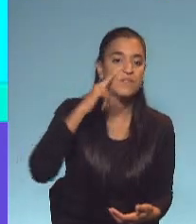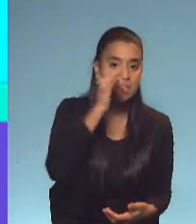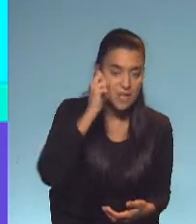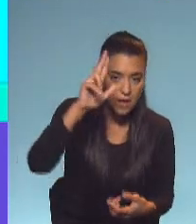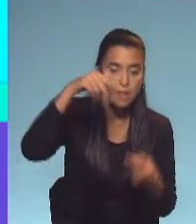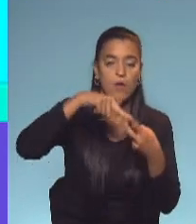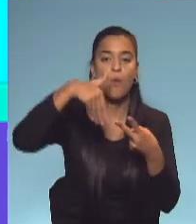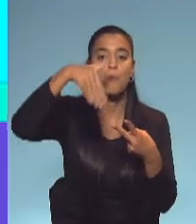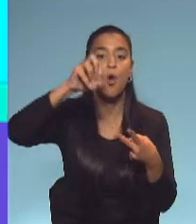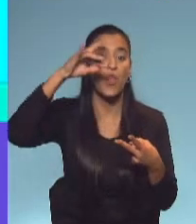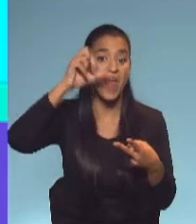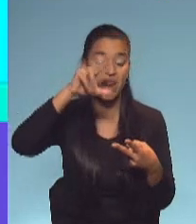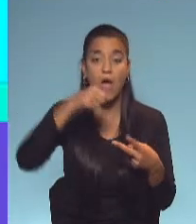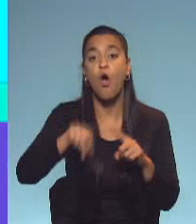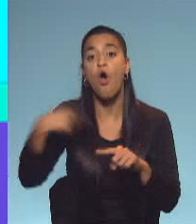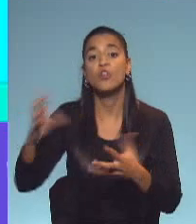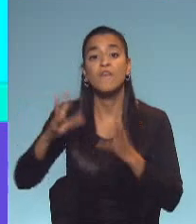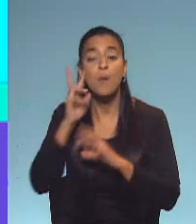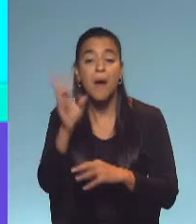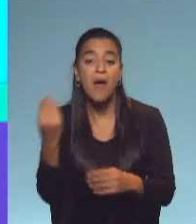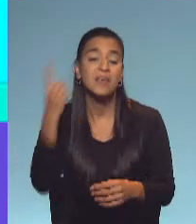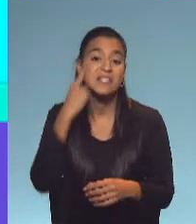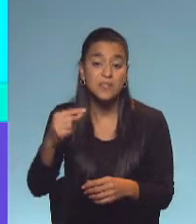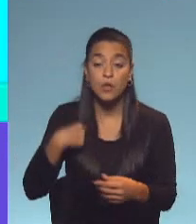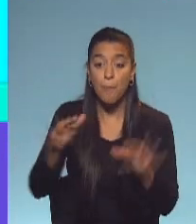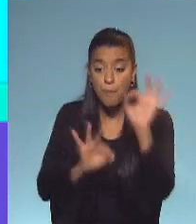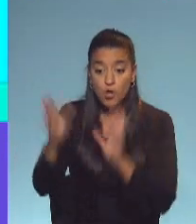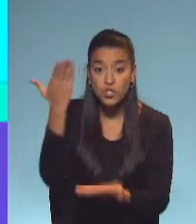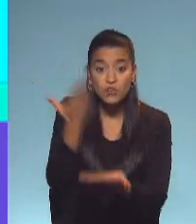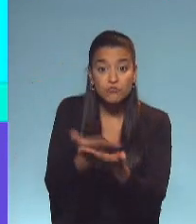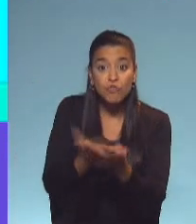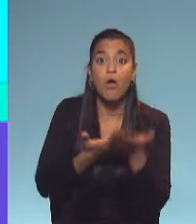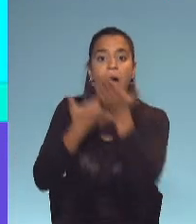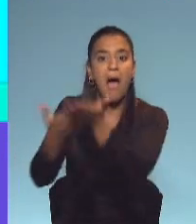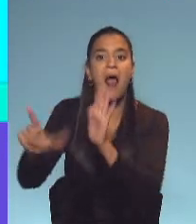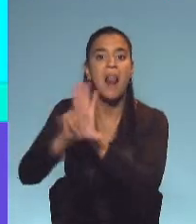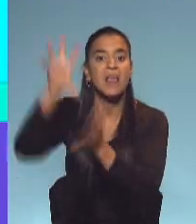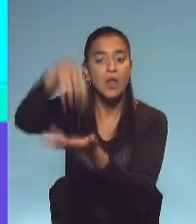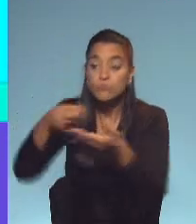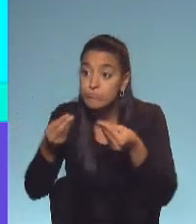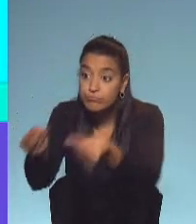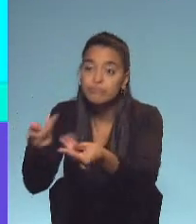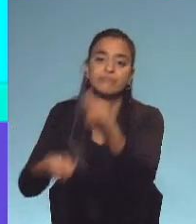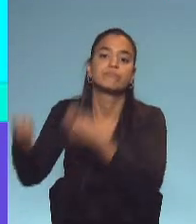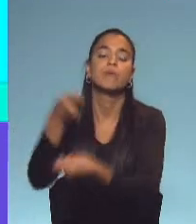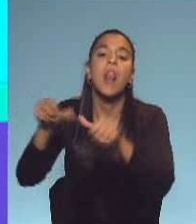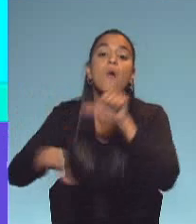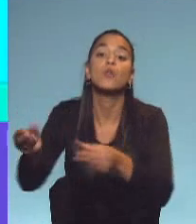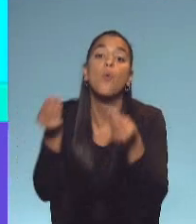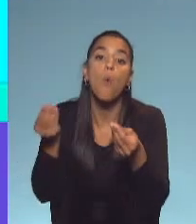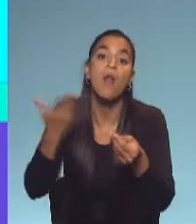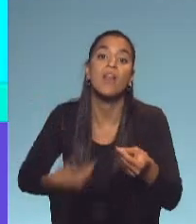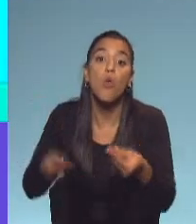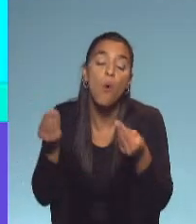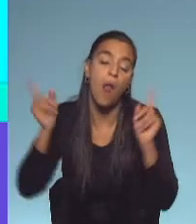Moderna, y la otra mirada, la de Kicillof, enviar un proyecto a la legislatura para abrir la negociación. ¿Con qué laboratorios, con qué estados?